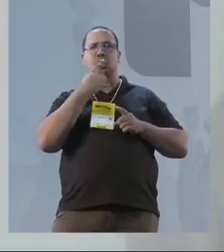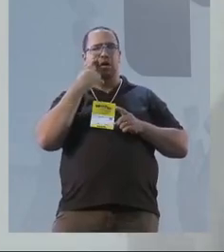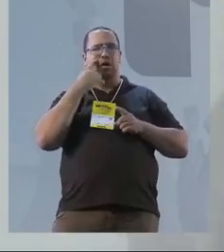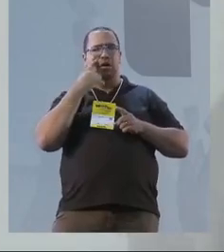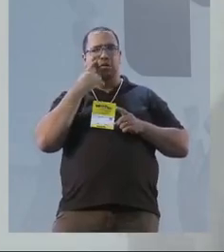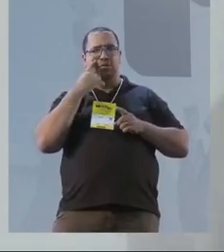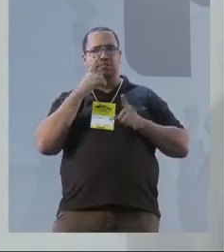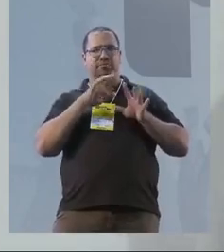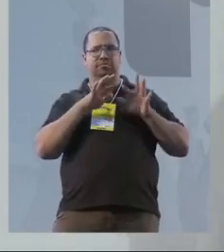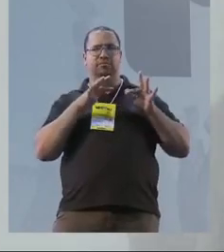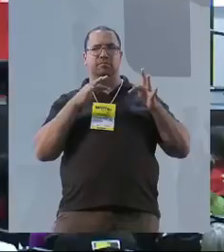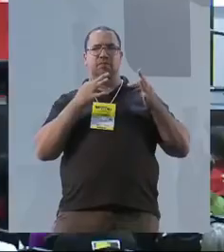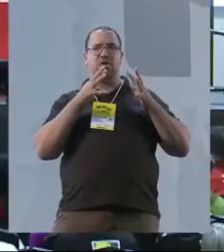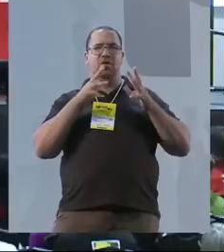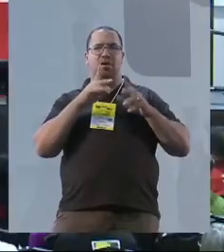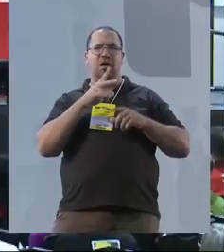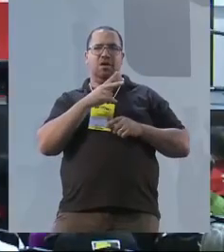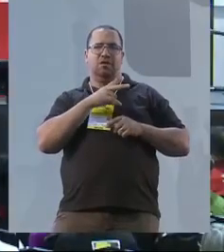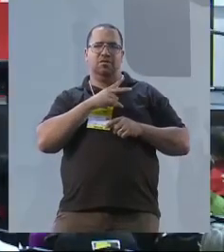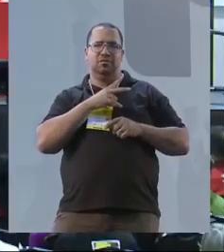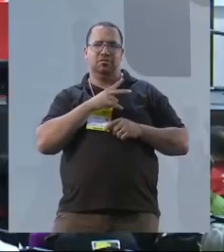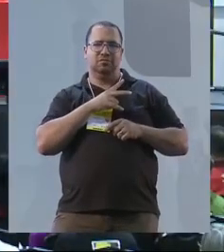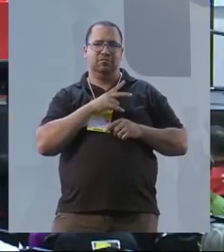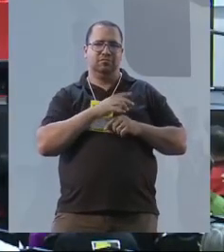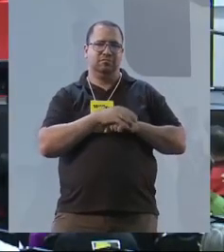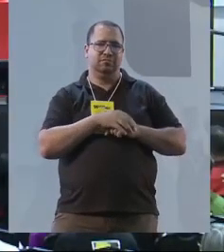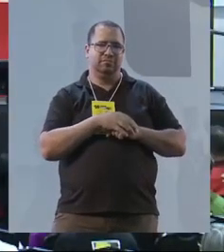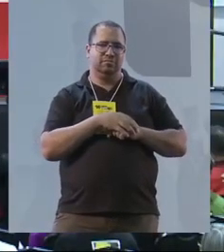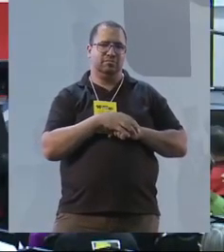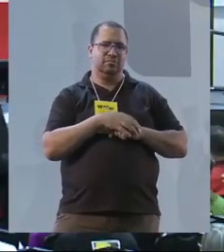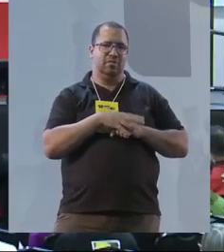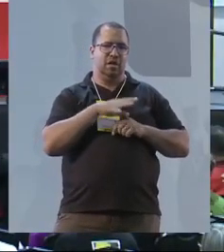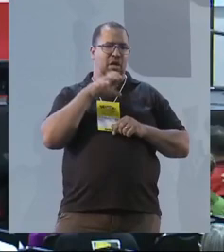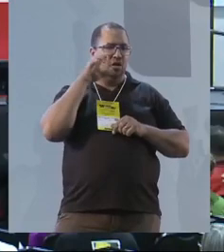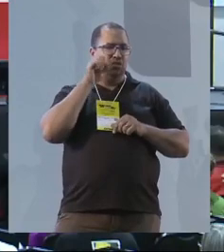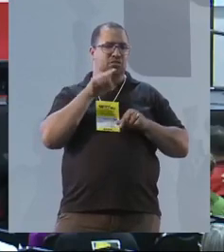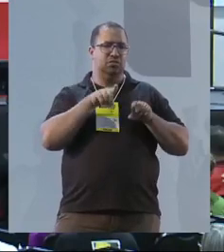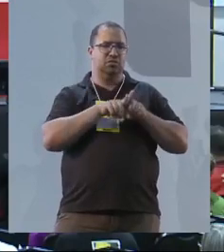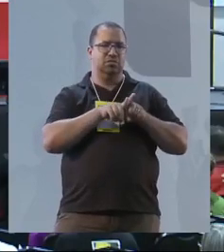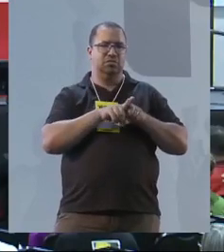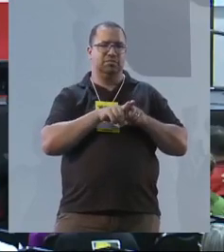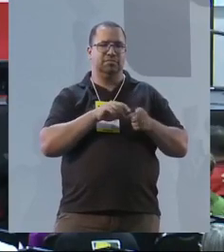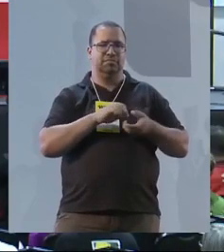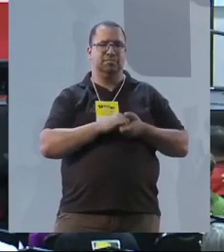también autónoma, para hacer tu charla.